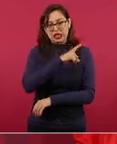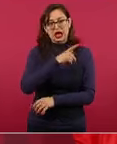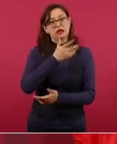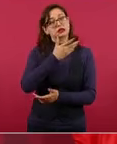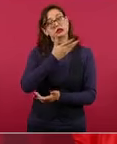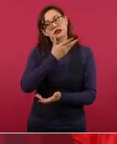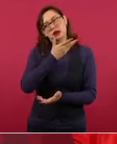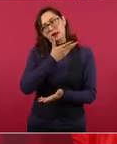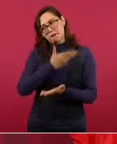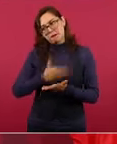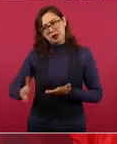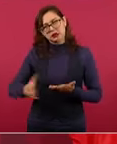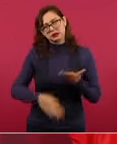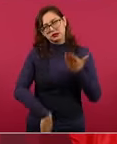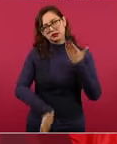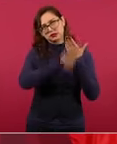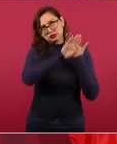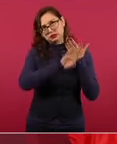mosquitos